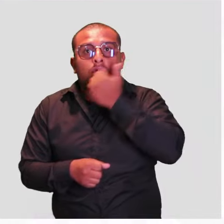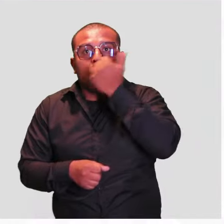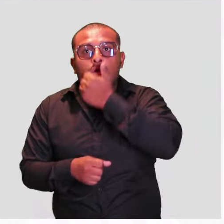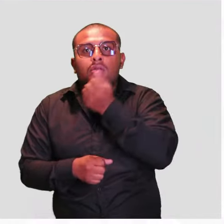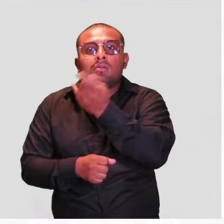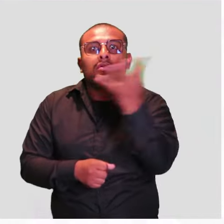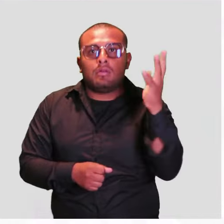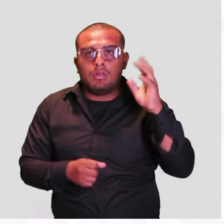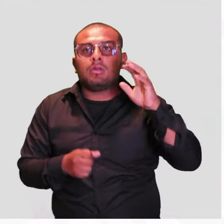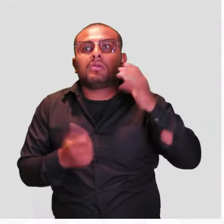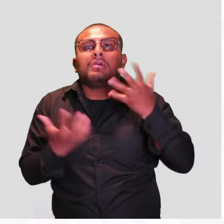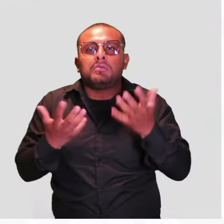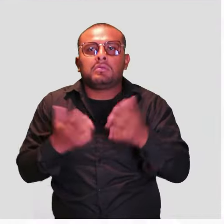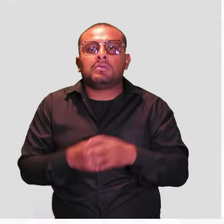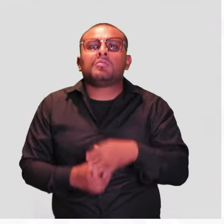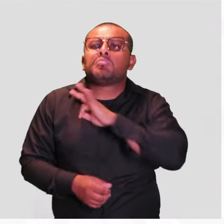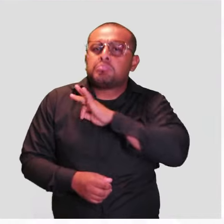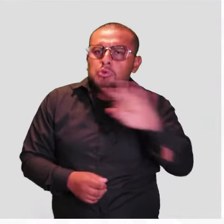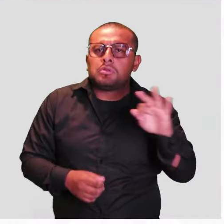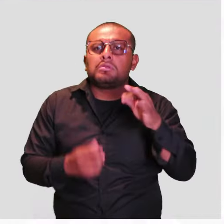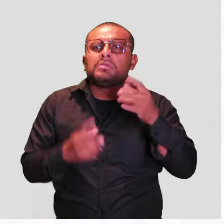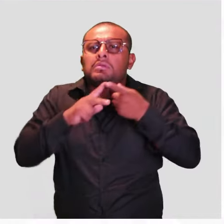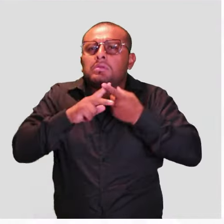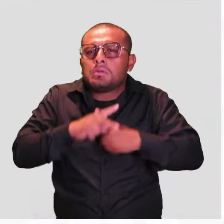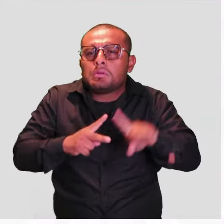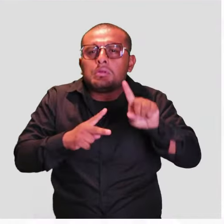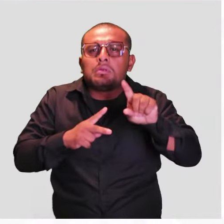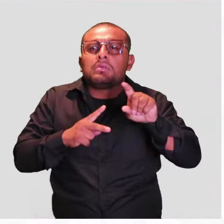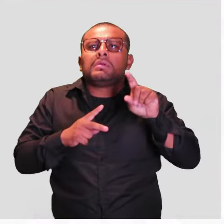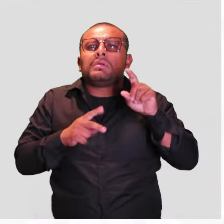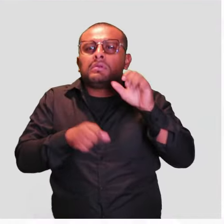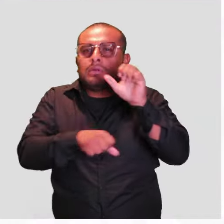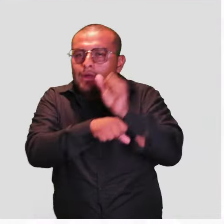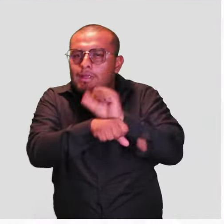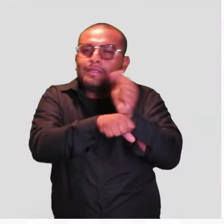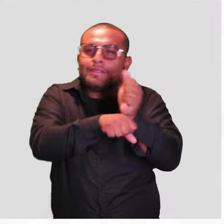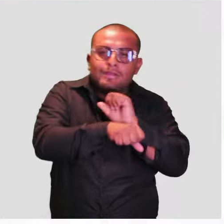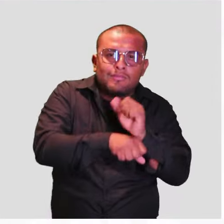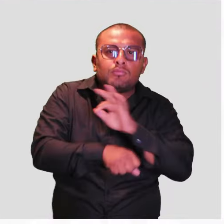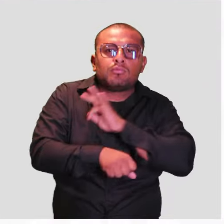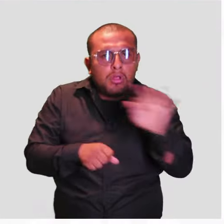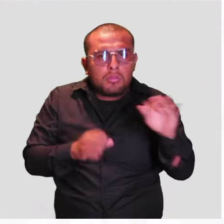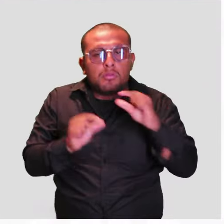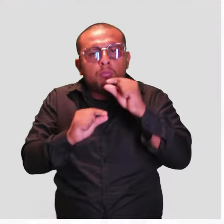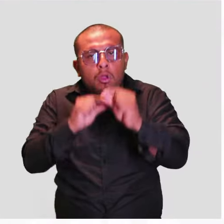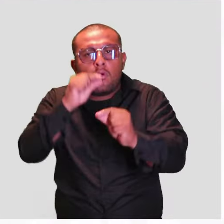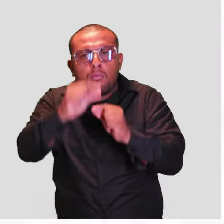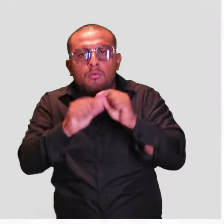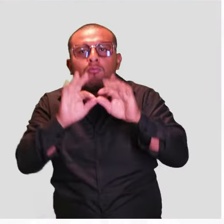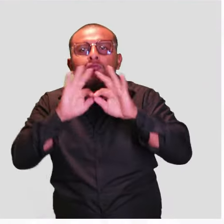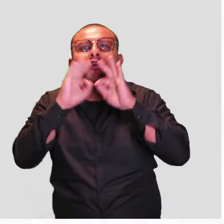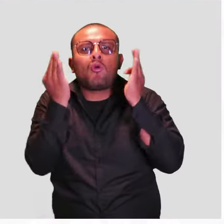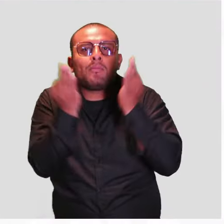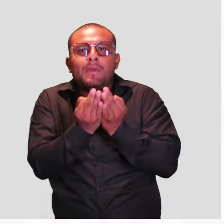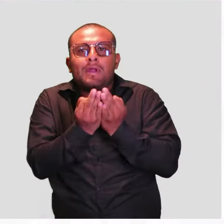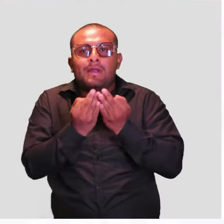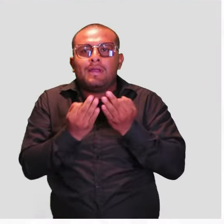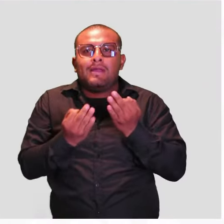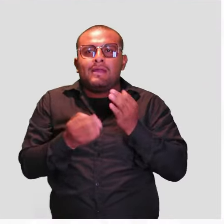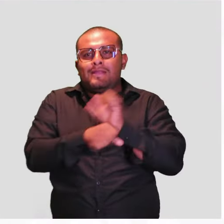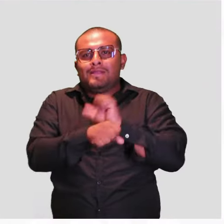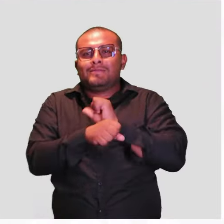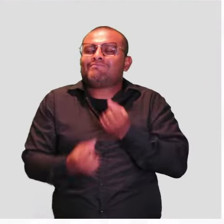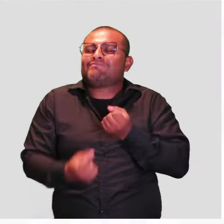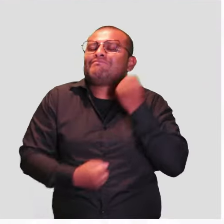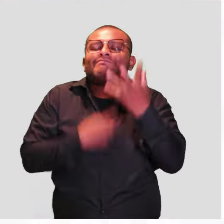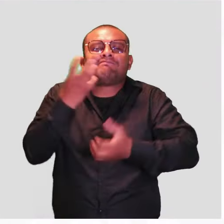ellos servir como semillero de artistas, donde tengan espacios para que puedan expresar su arte. También en